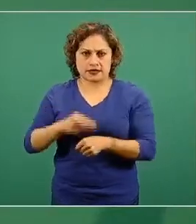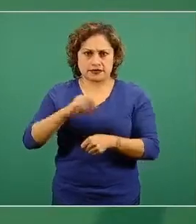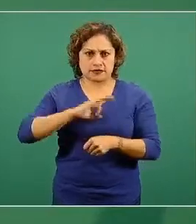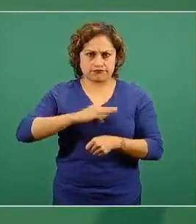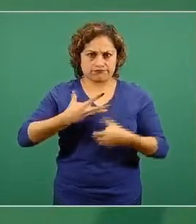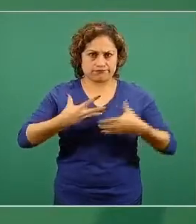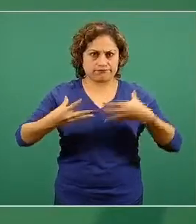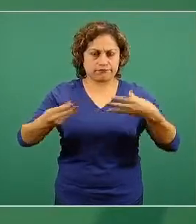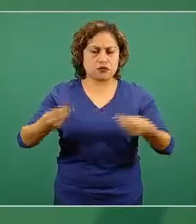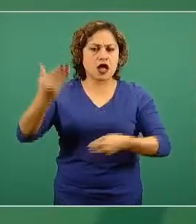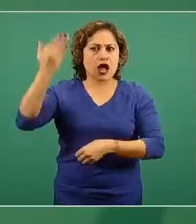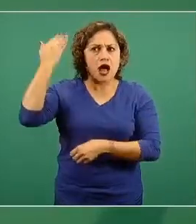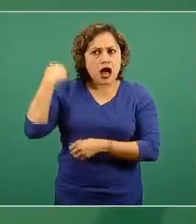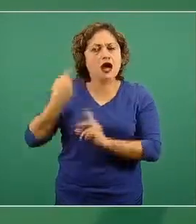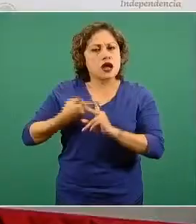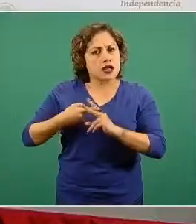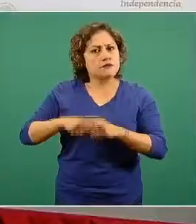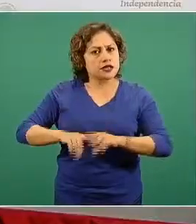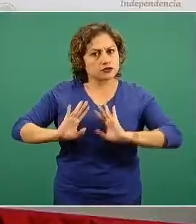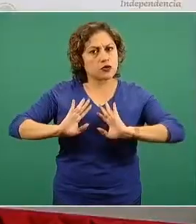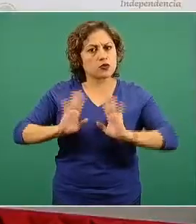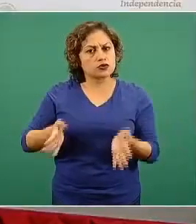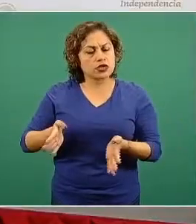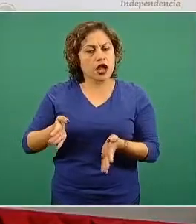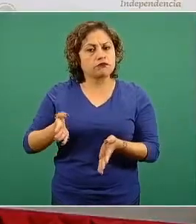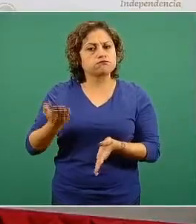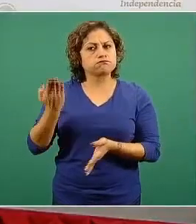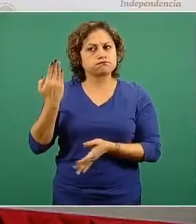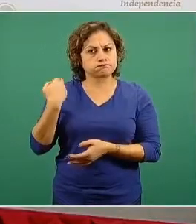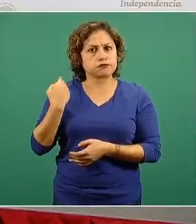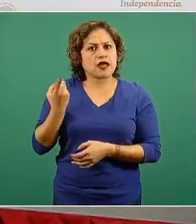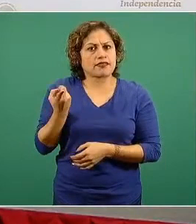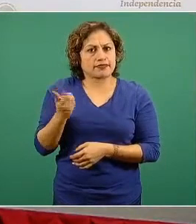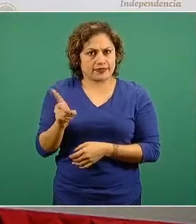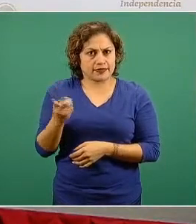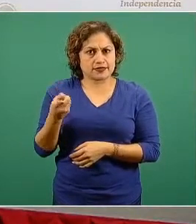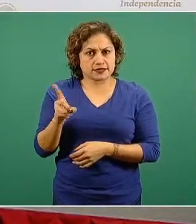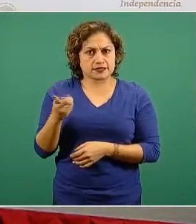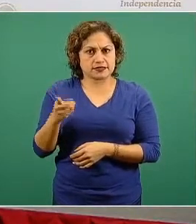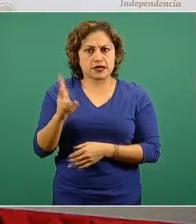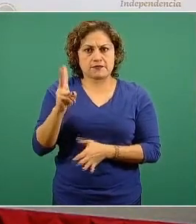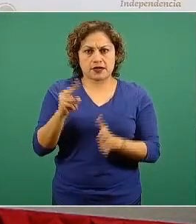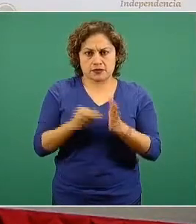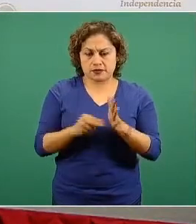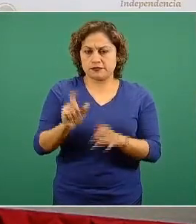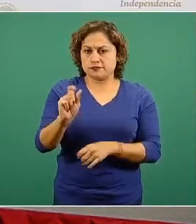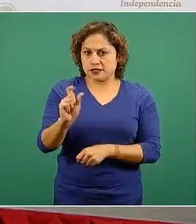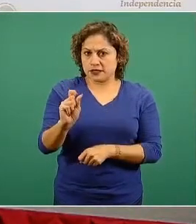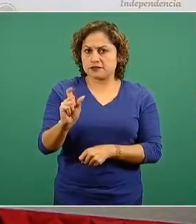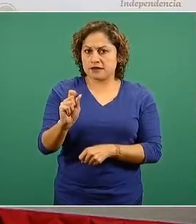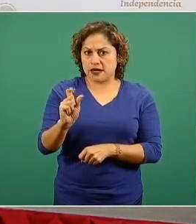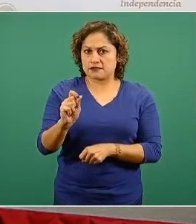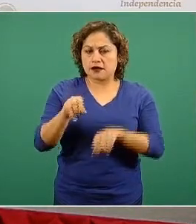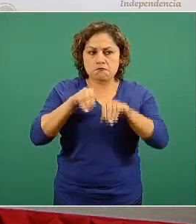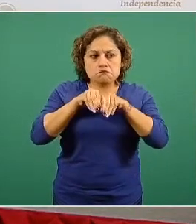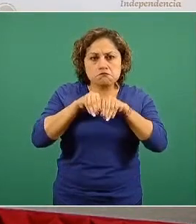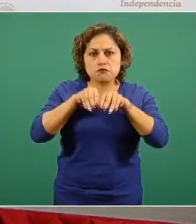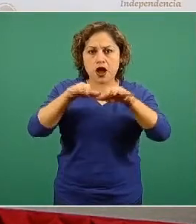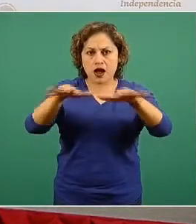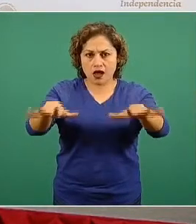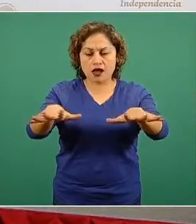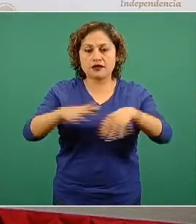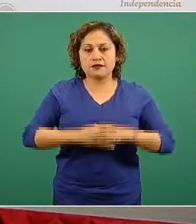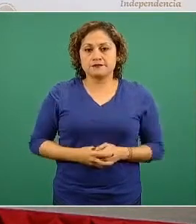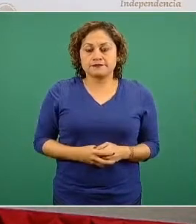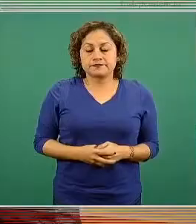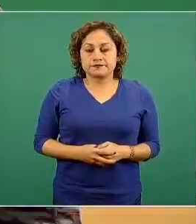implementándose desde mediados del mes pasado, es decir, desde diciembre del 2020, y se ejecutaron posterior